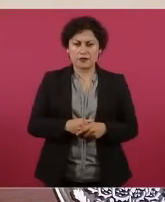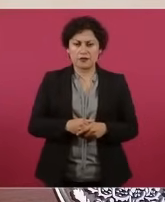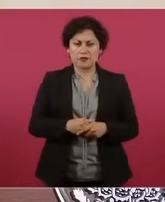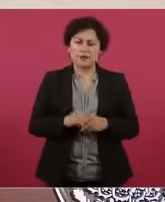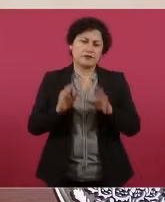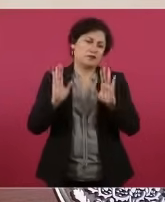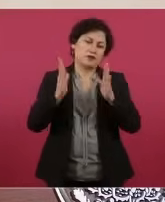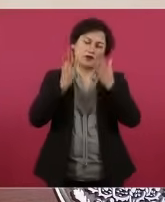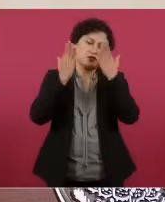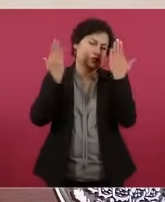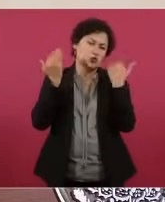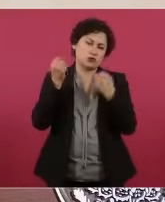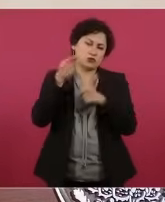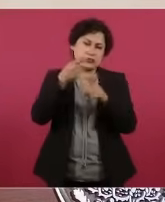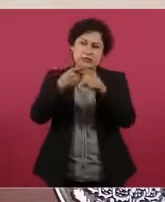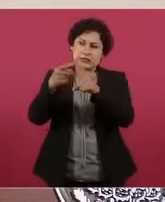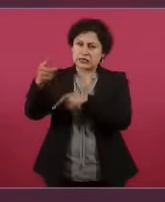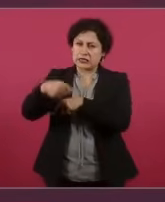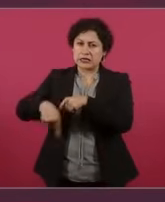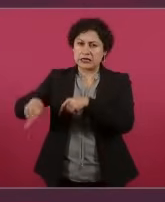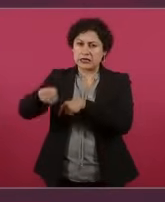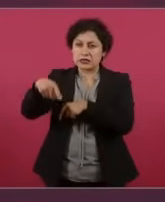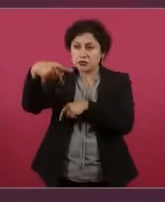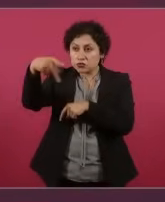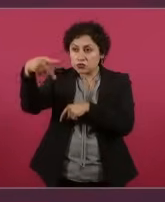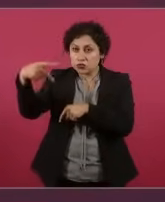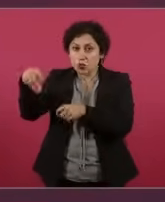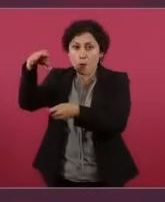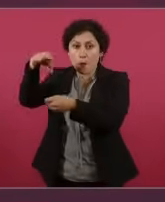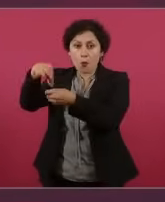O no sé cuántos. Ellos iban a votar